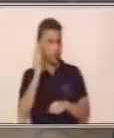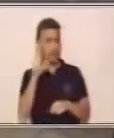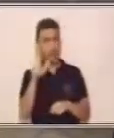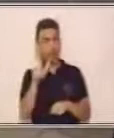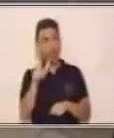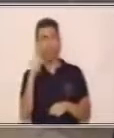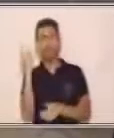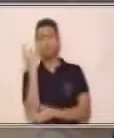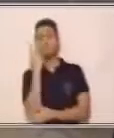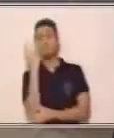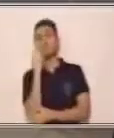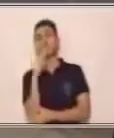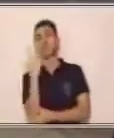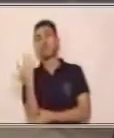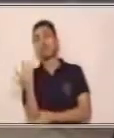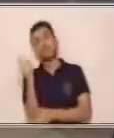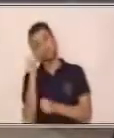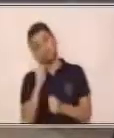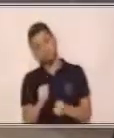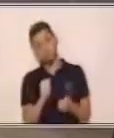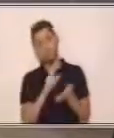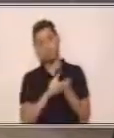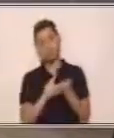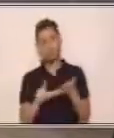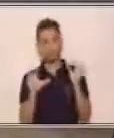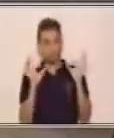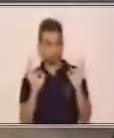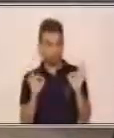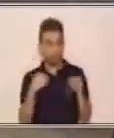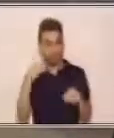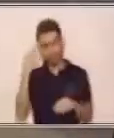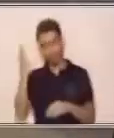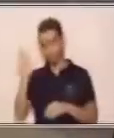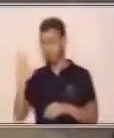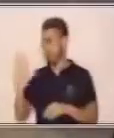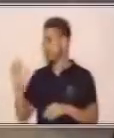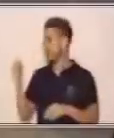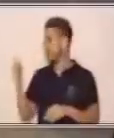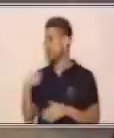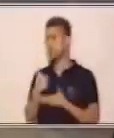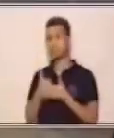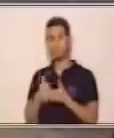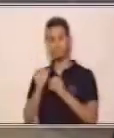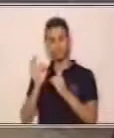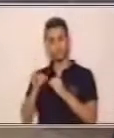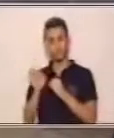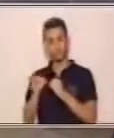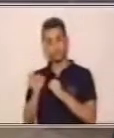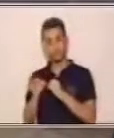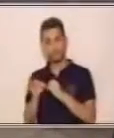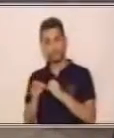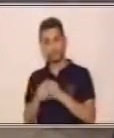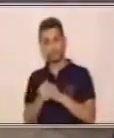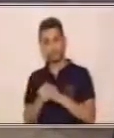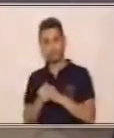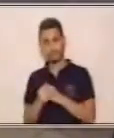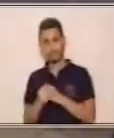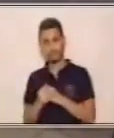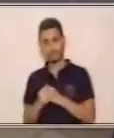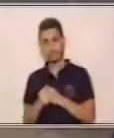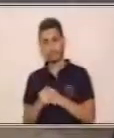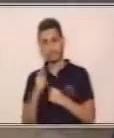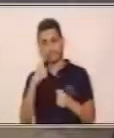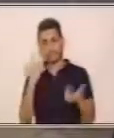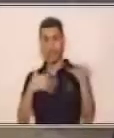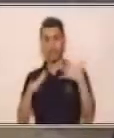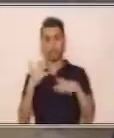mantengamos la higiene. Quiero saludar especialmente a Mauricio, que en esta ocasión está en el